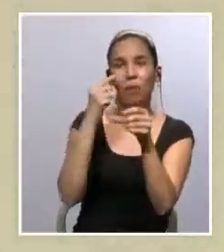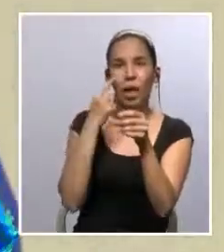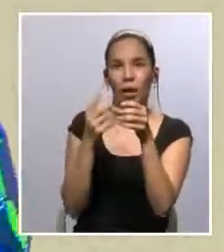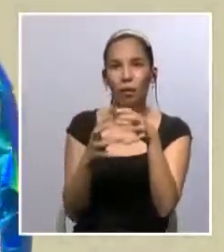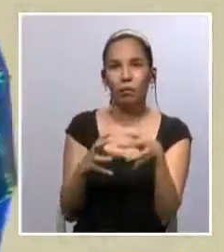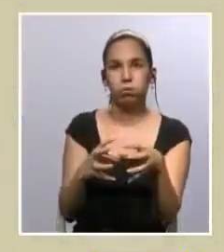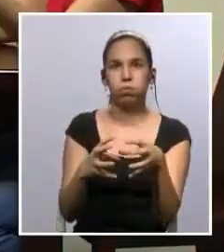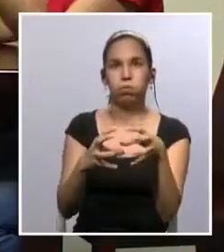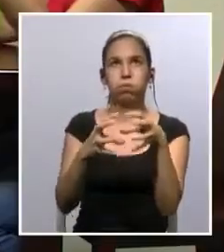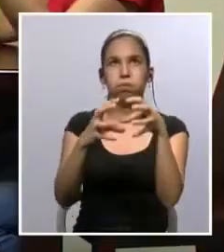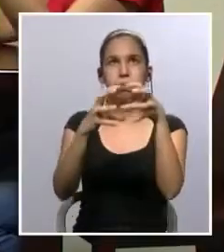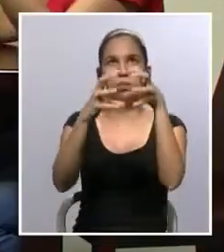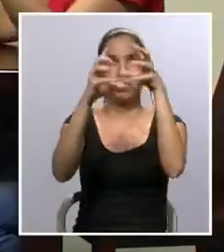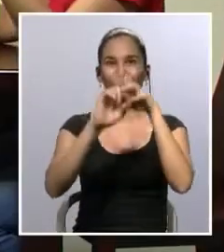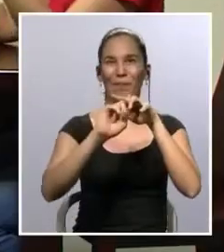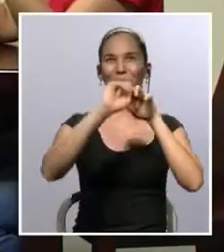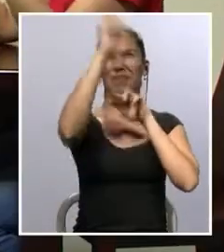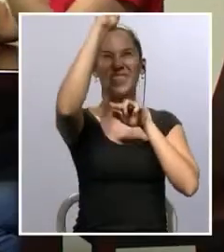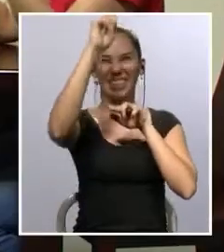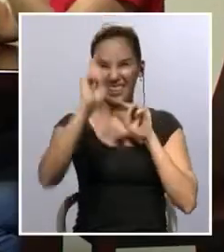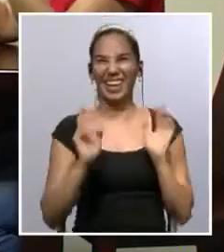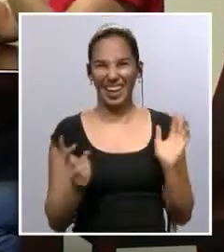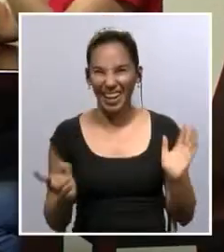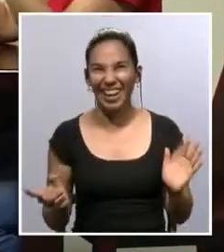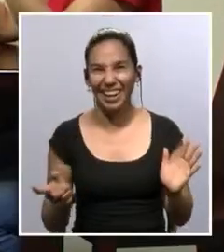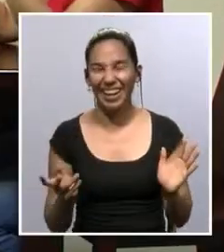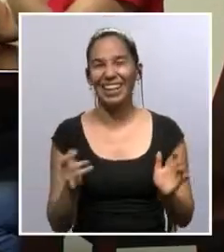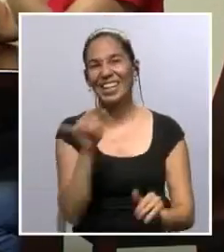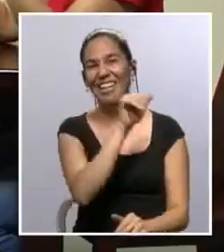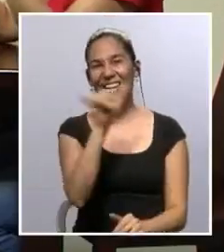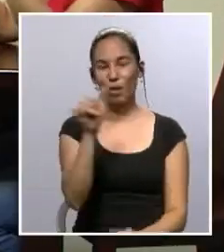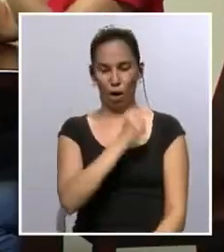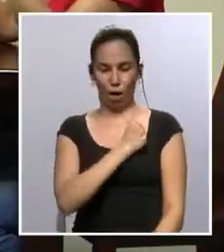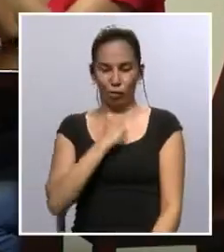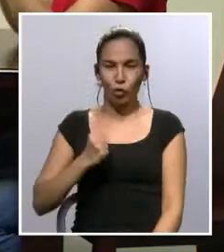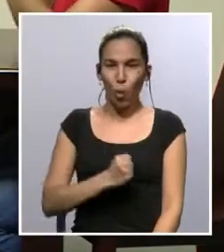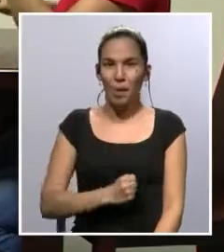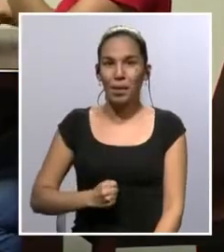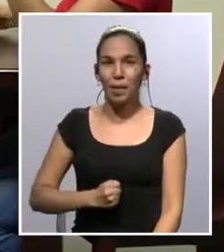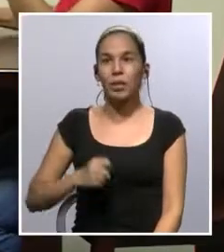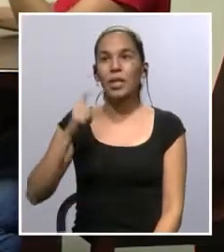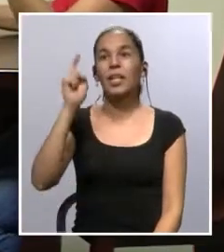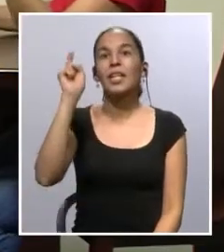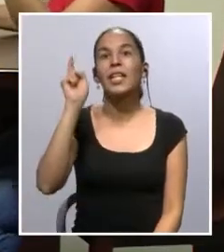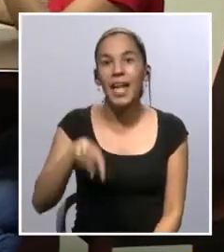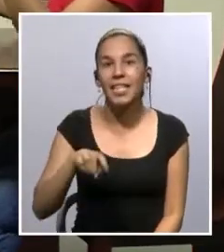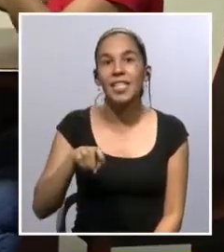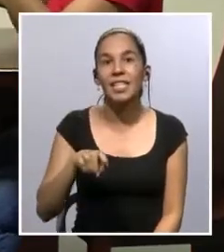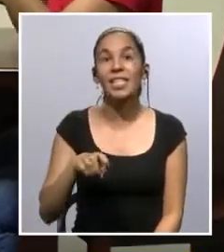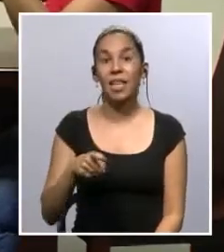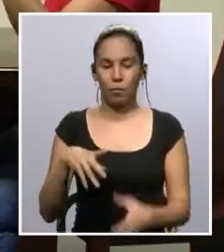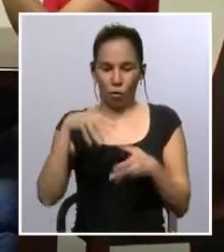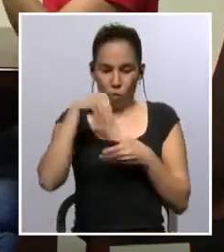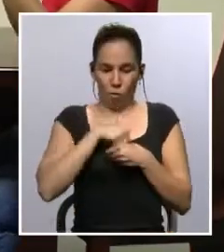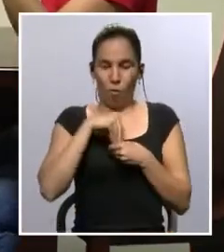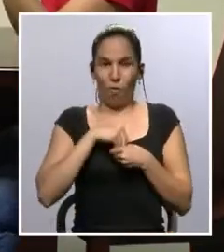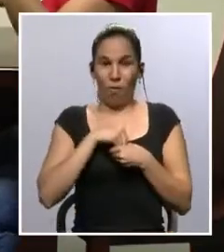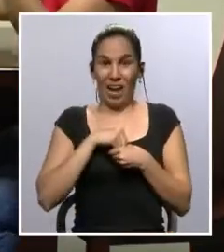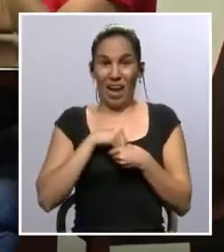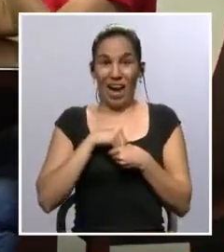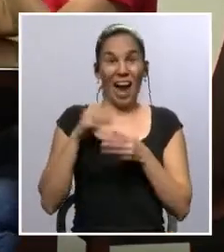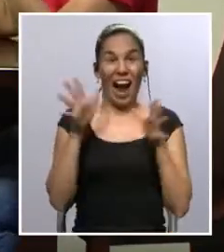se va de fuga. Así es que en el caso de Superman necesitaríamos... helio. Llenarlo de